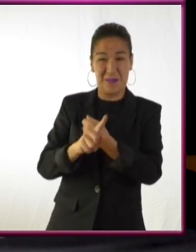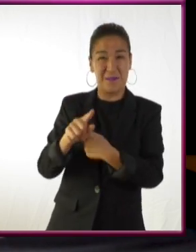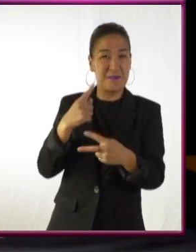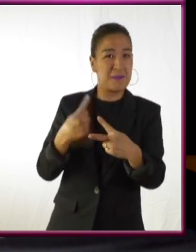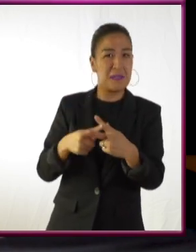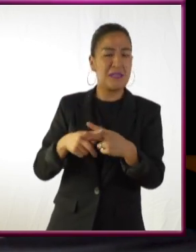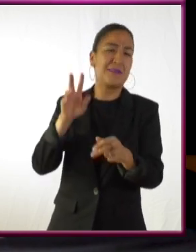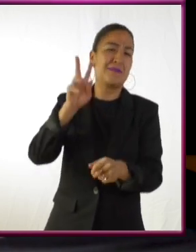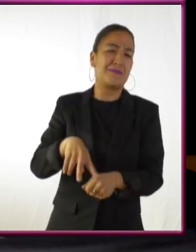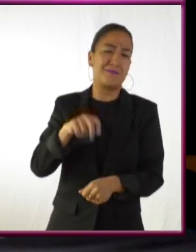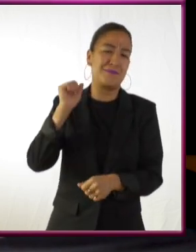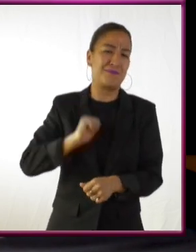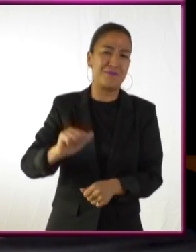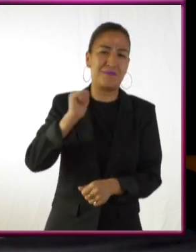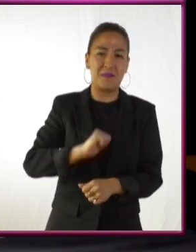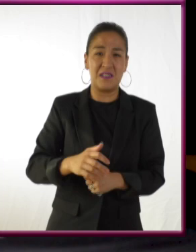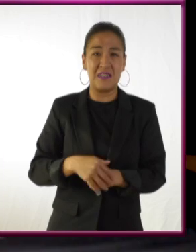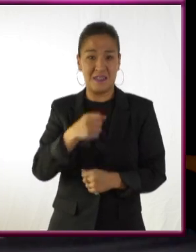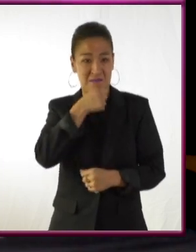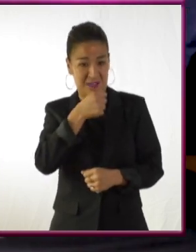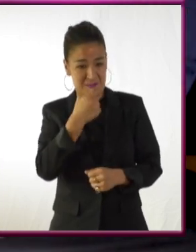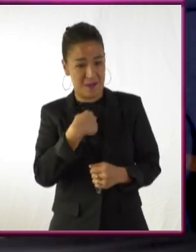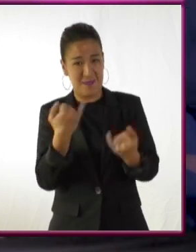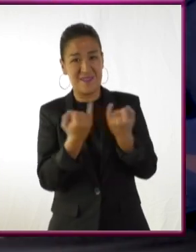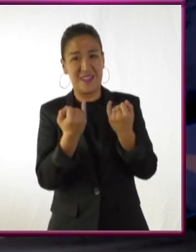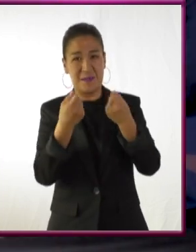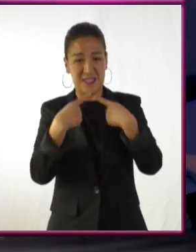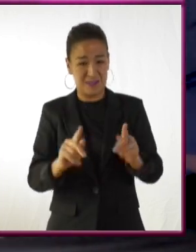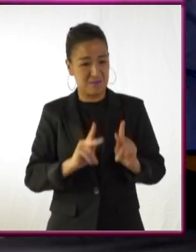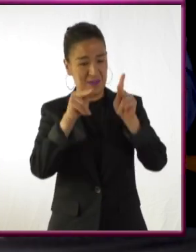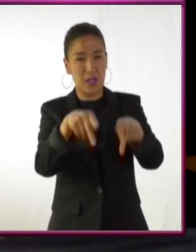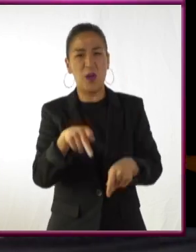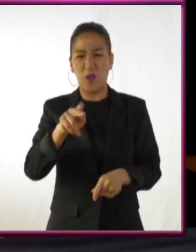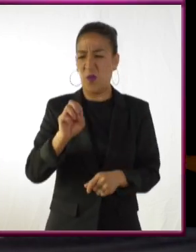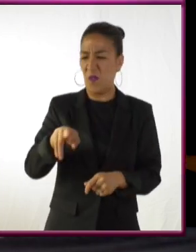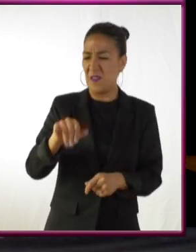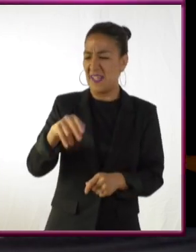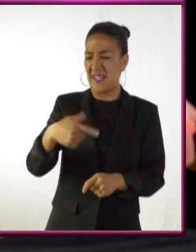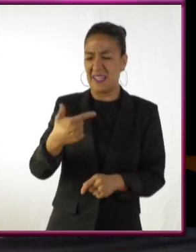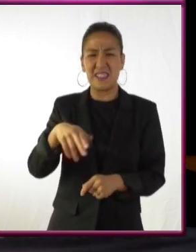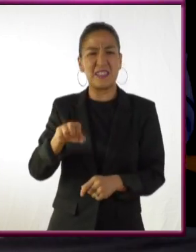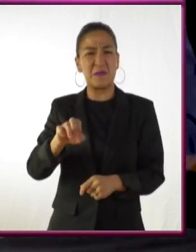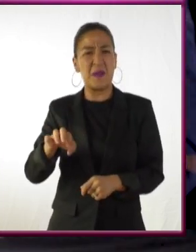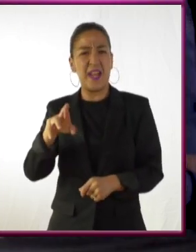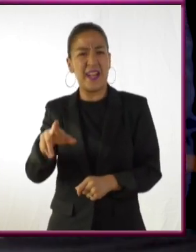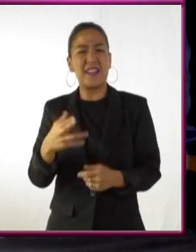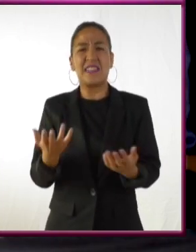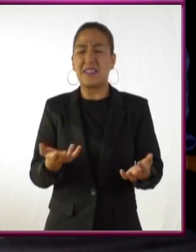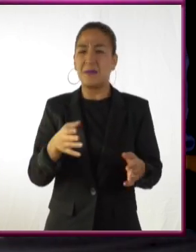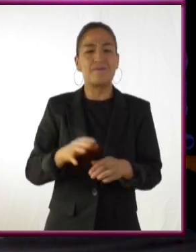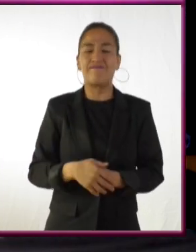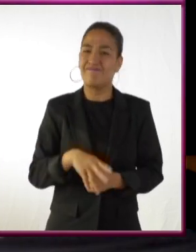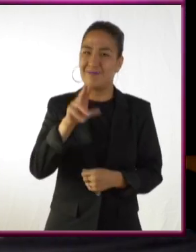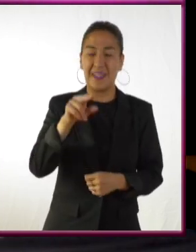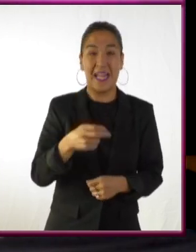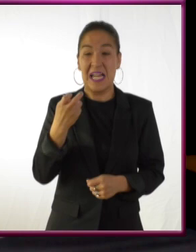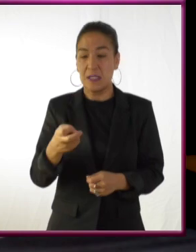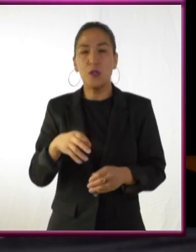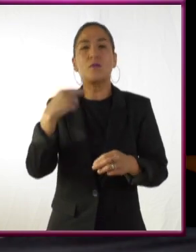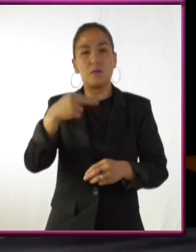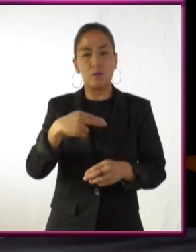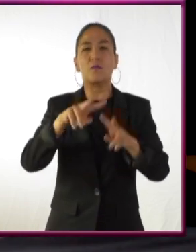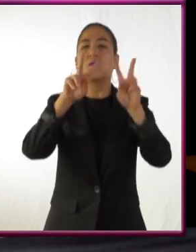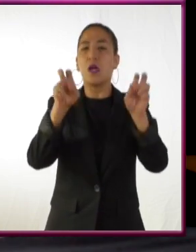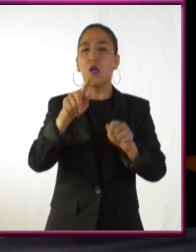viejo. Ah, viejo como yo, viejo como los puentes mismos, viejo como Königsberg, como quién, Dilmara. Viejo como